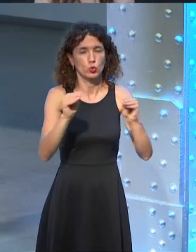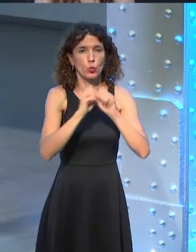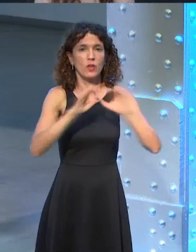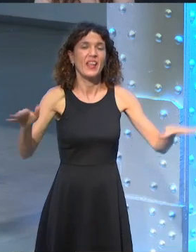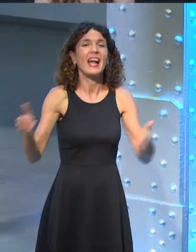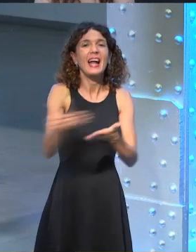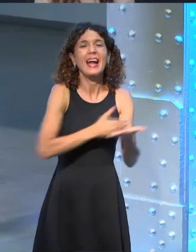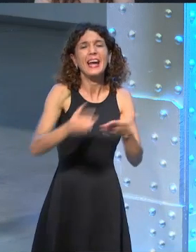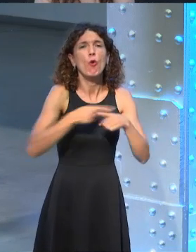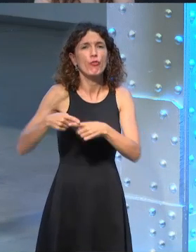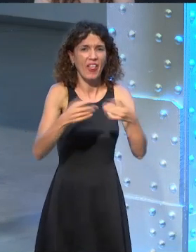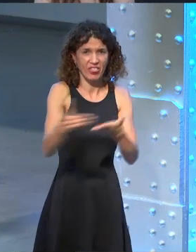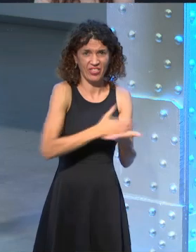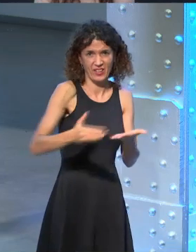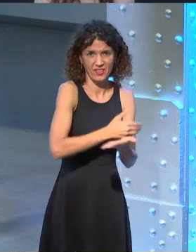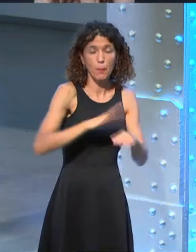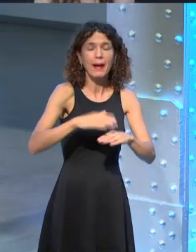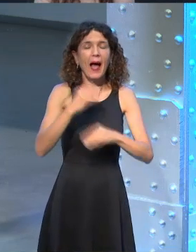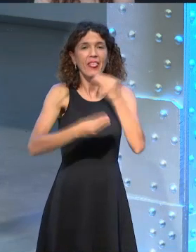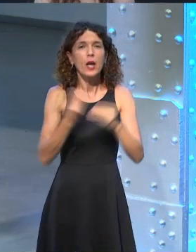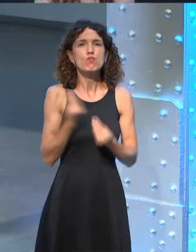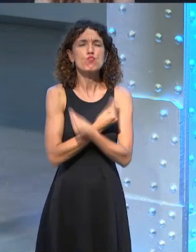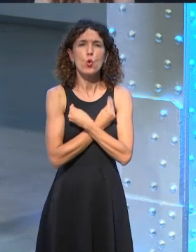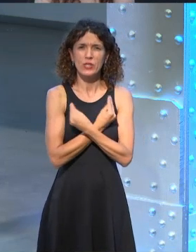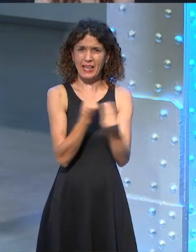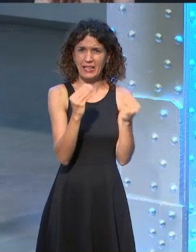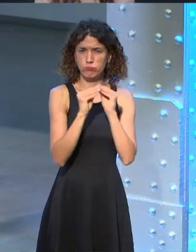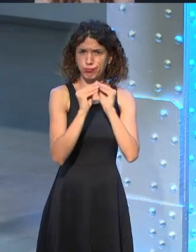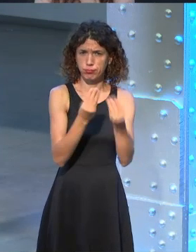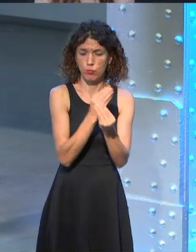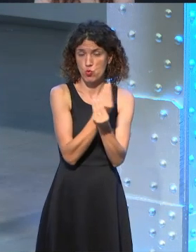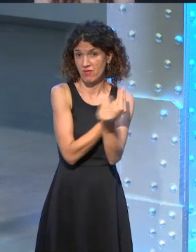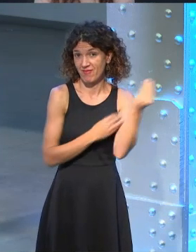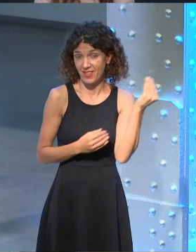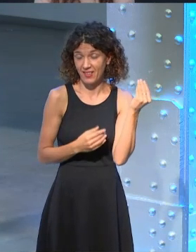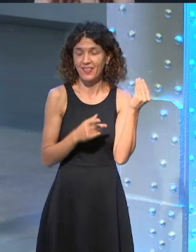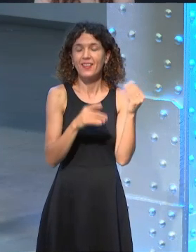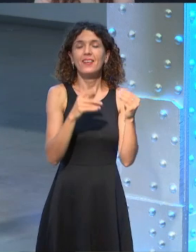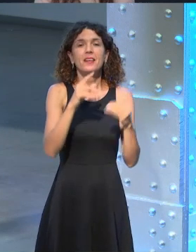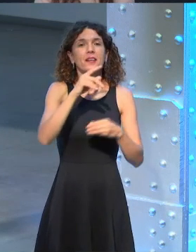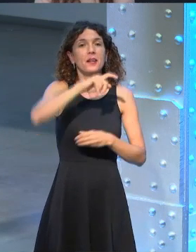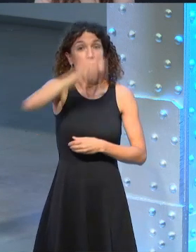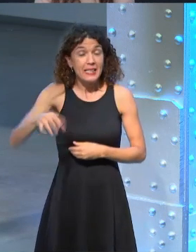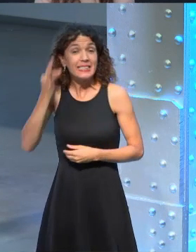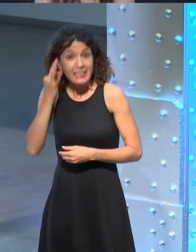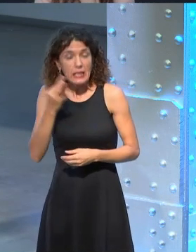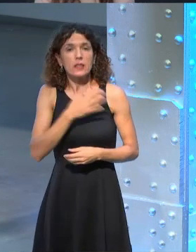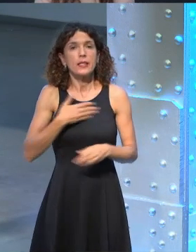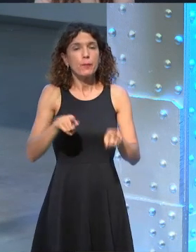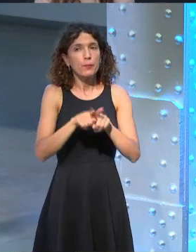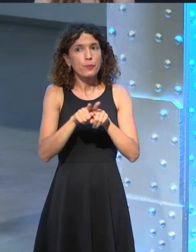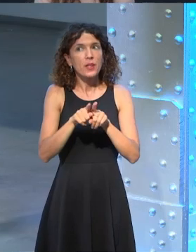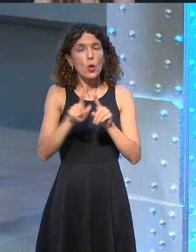de crowdfunding para hacer muñecas que estuvieran diseñadas para que las chicas quieran